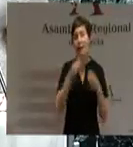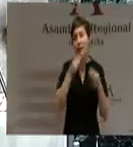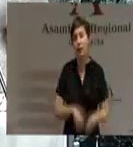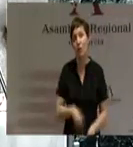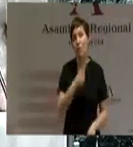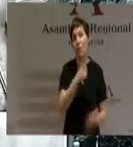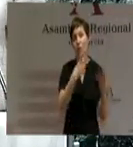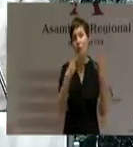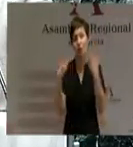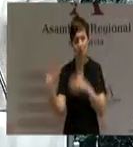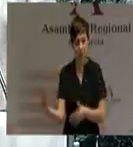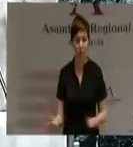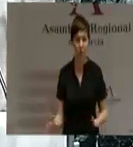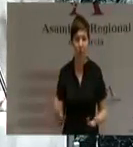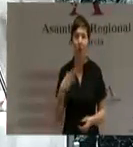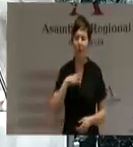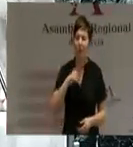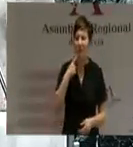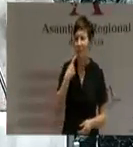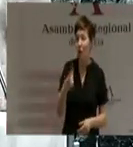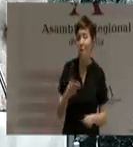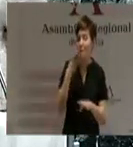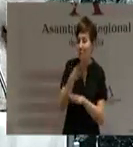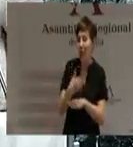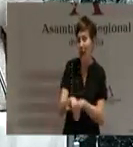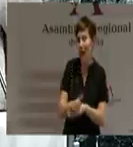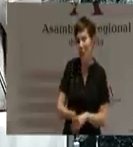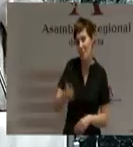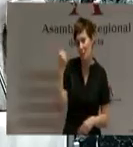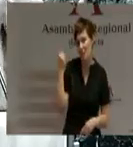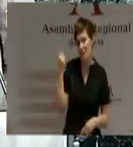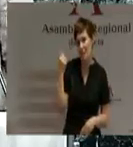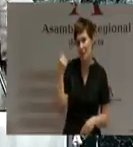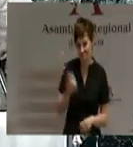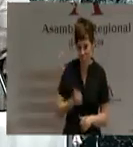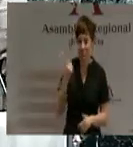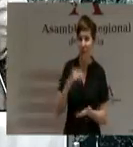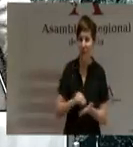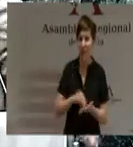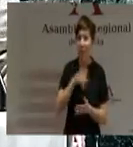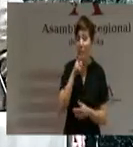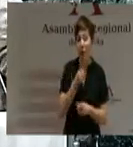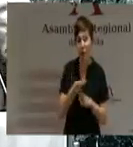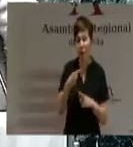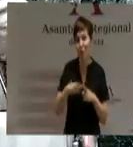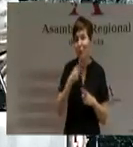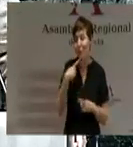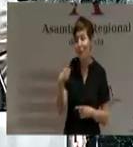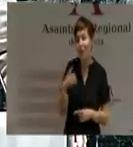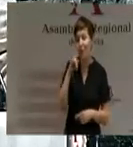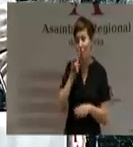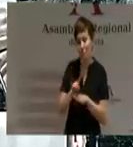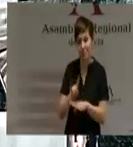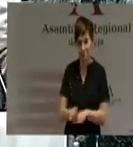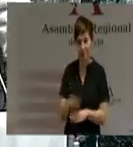más y no deje que le digan todas las cosas que le dicen, porque alguna no es verdad. ¿Usted sabe que en este momento en la región de Murcia hay las mismas guarderías